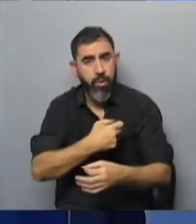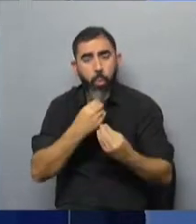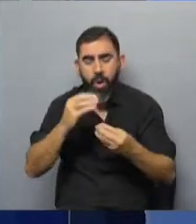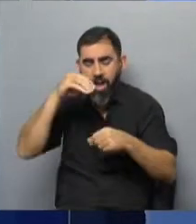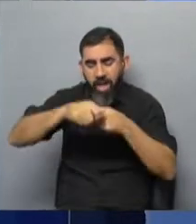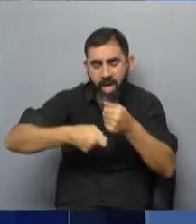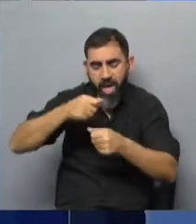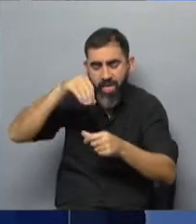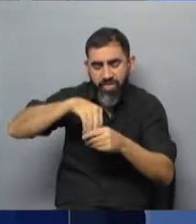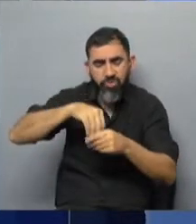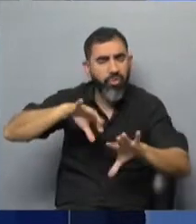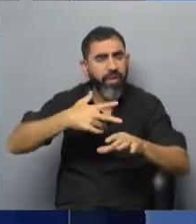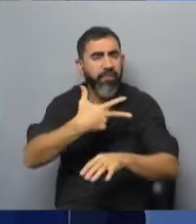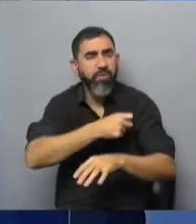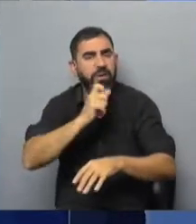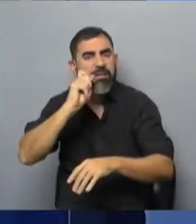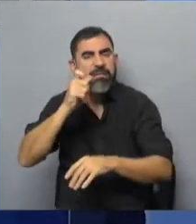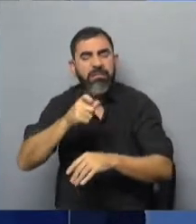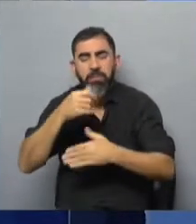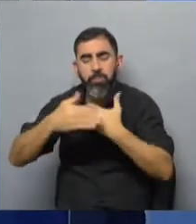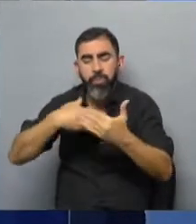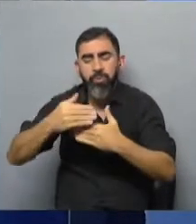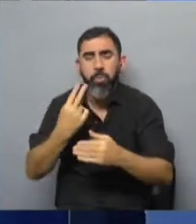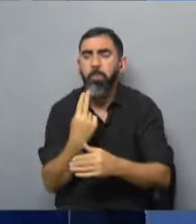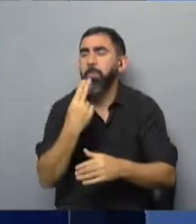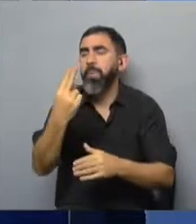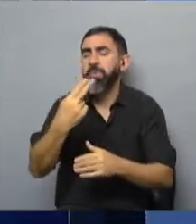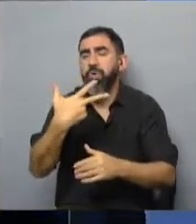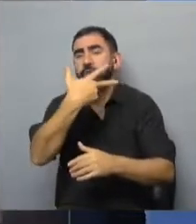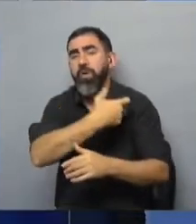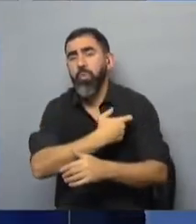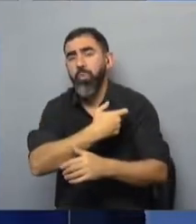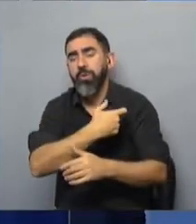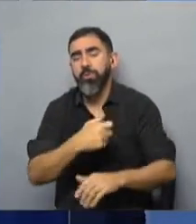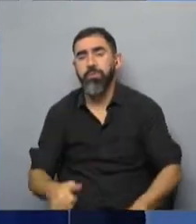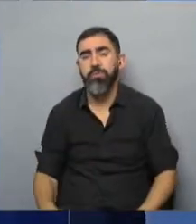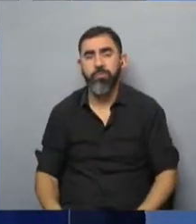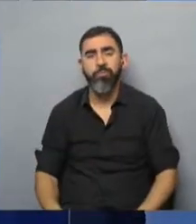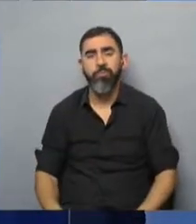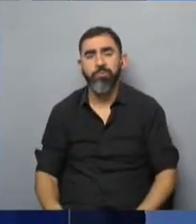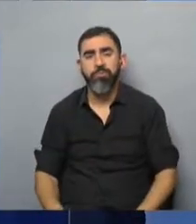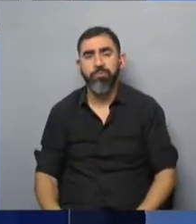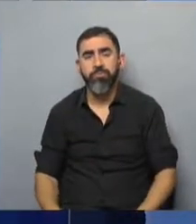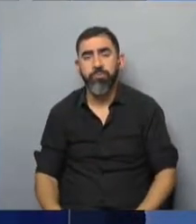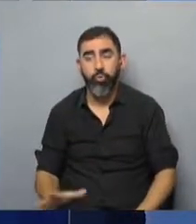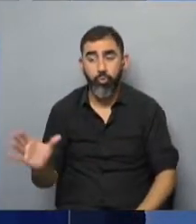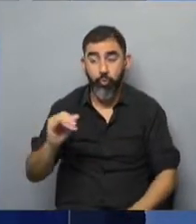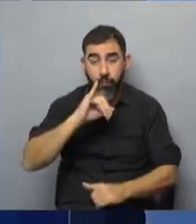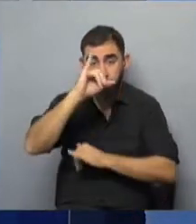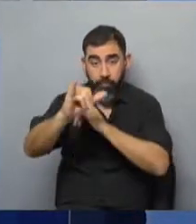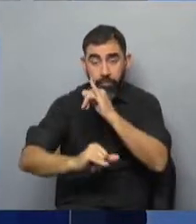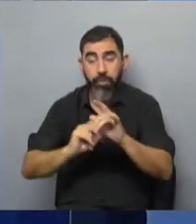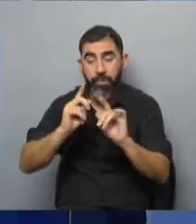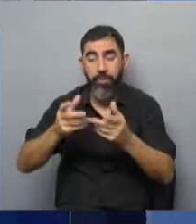conformación de las vacunas? ¿Quiénes participaron en el proceso de autorización de estas vacunas en Uruguay? Toda esa información deberá